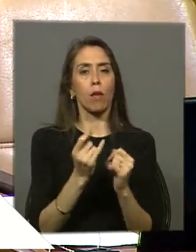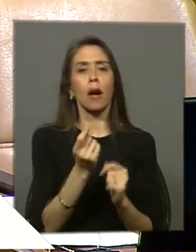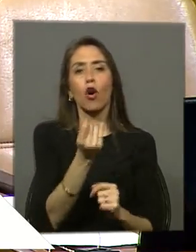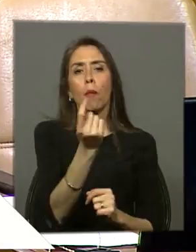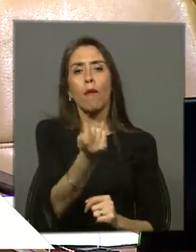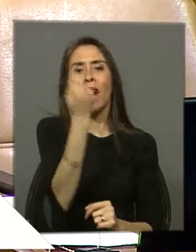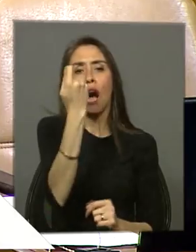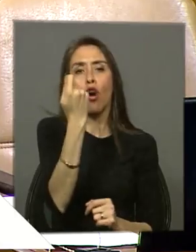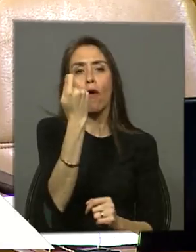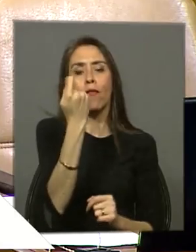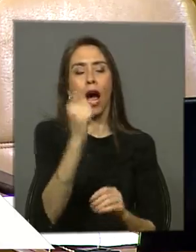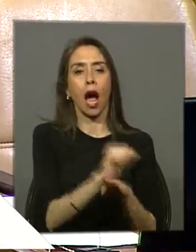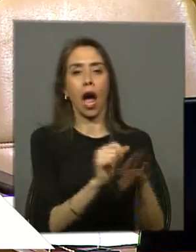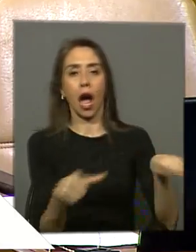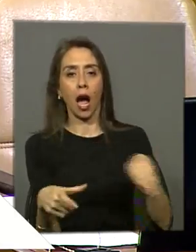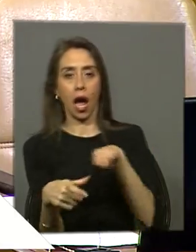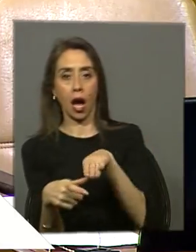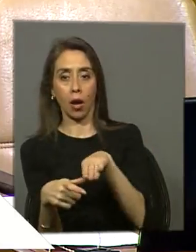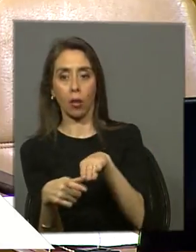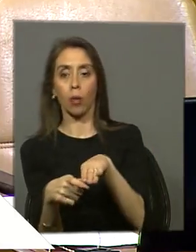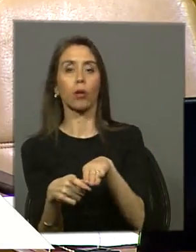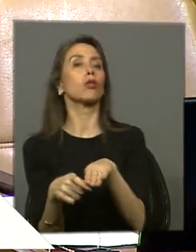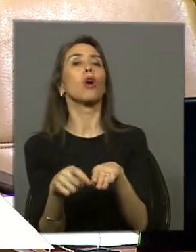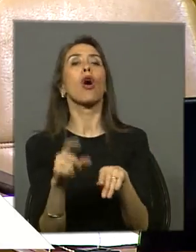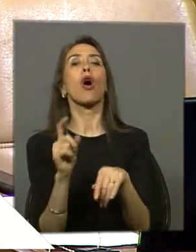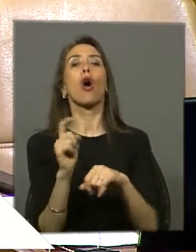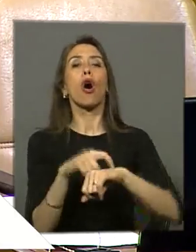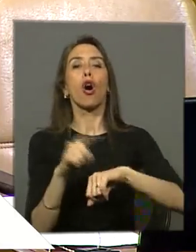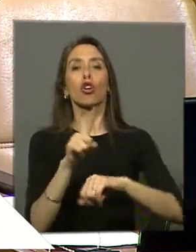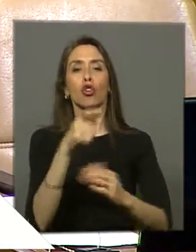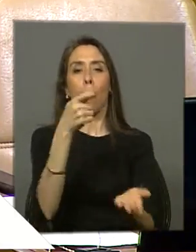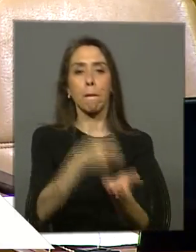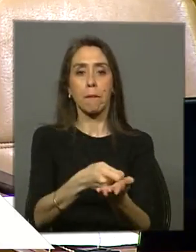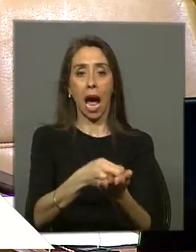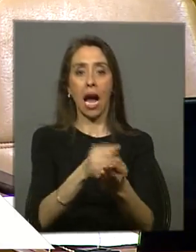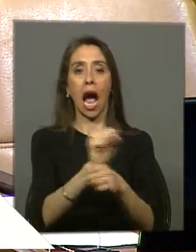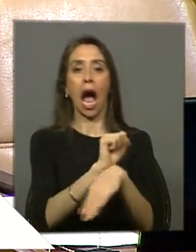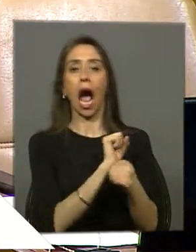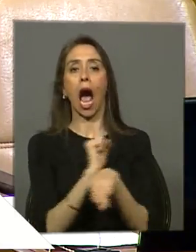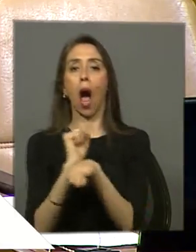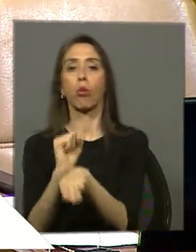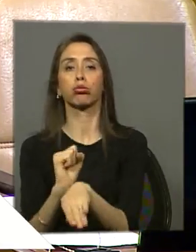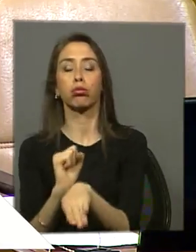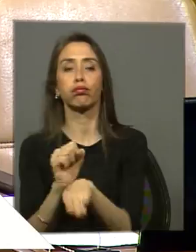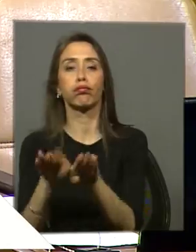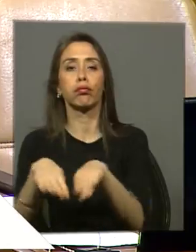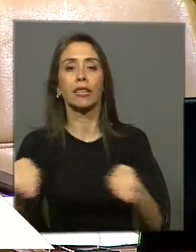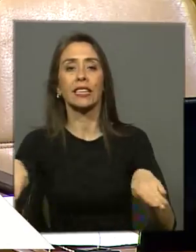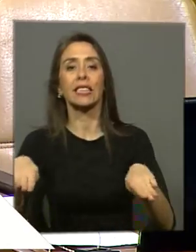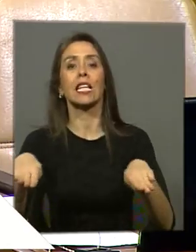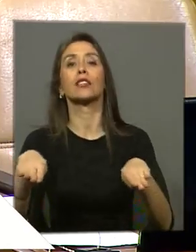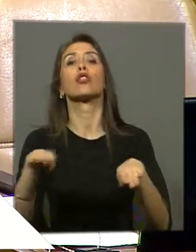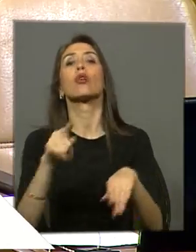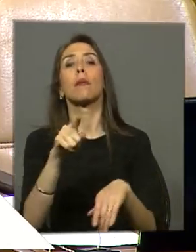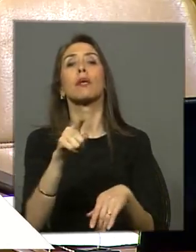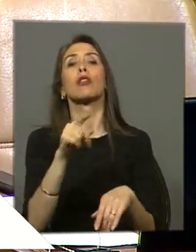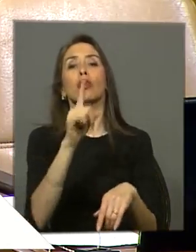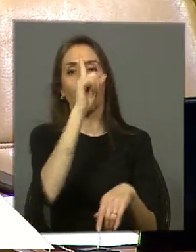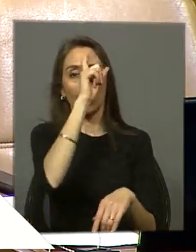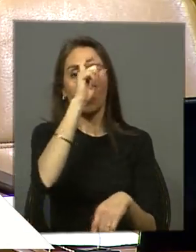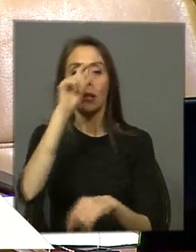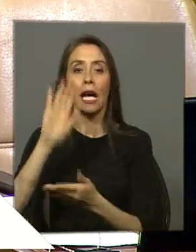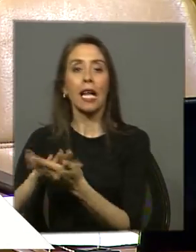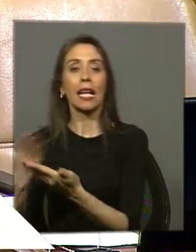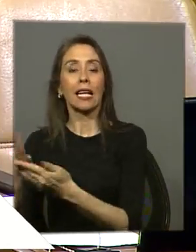cobro el establecimiento de excesiones de pago en servicios de salud y un tema de especial relevancia como es el establecer